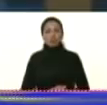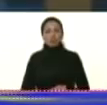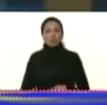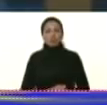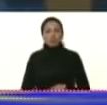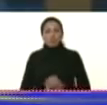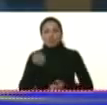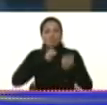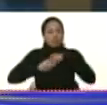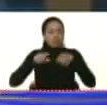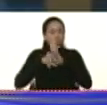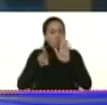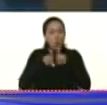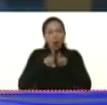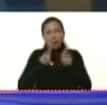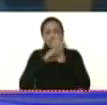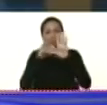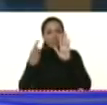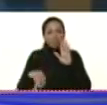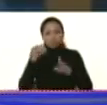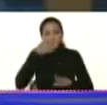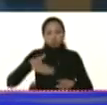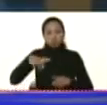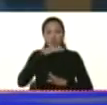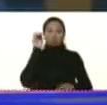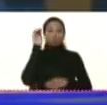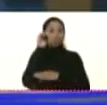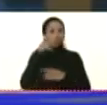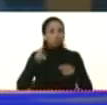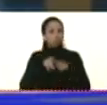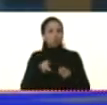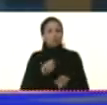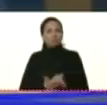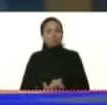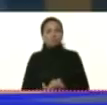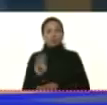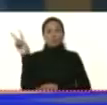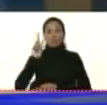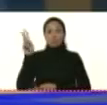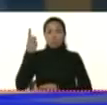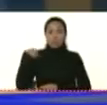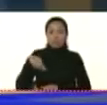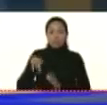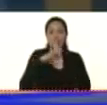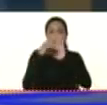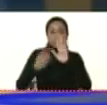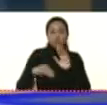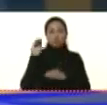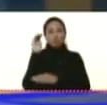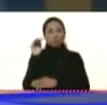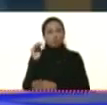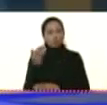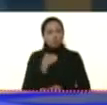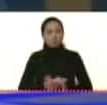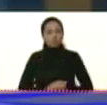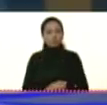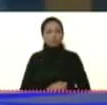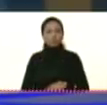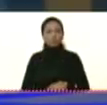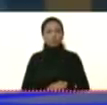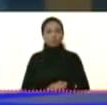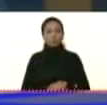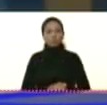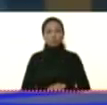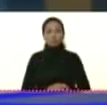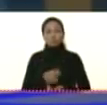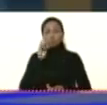Y defendiendo el derecho que tiene nuestro pueblo al futuro. Venezuela tiene derecho al futuro. Y no